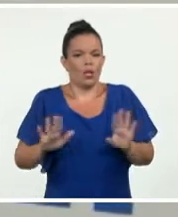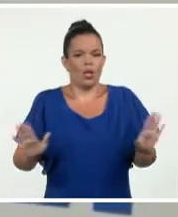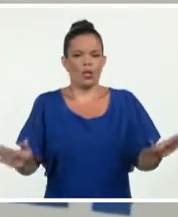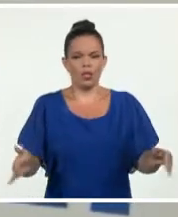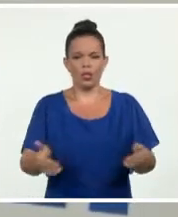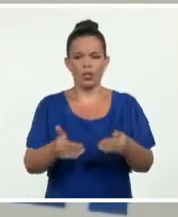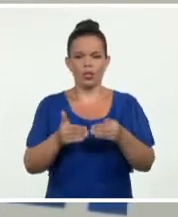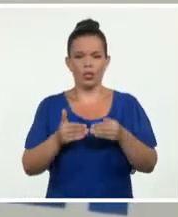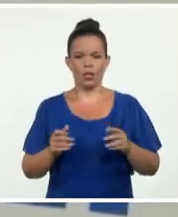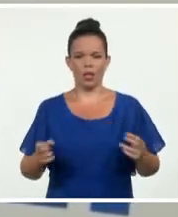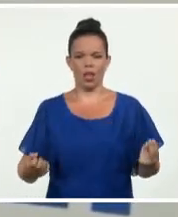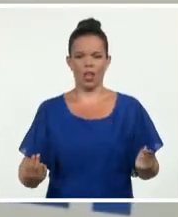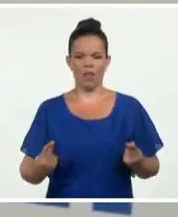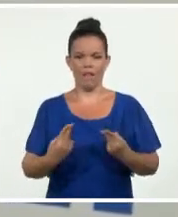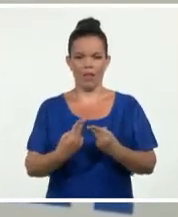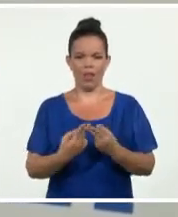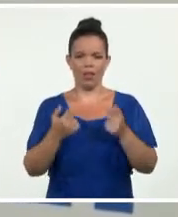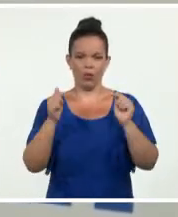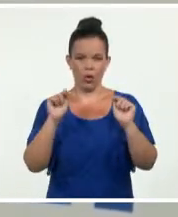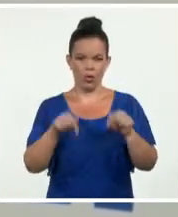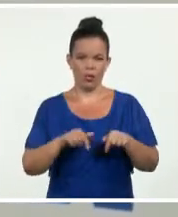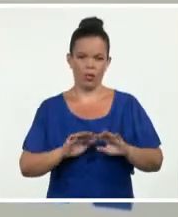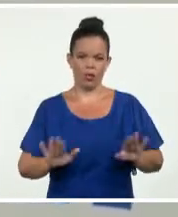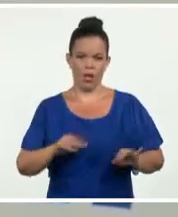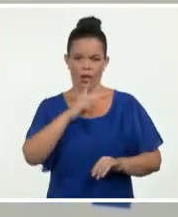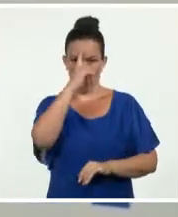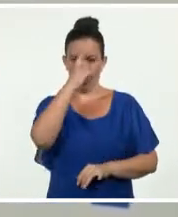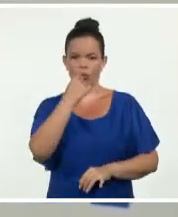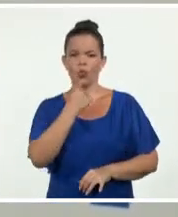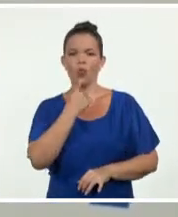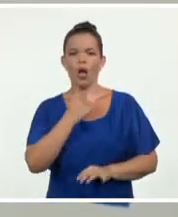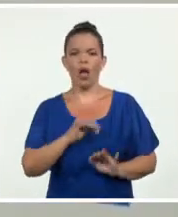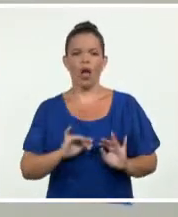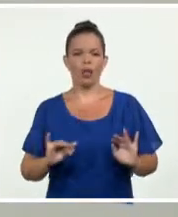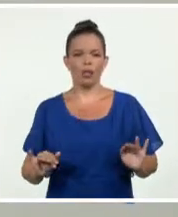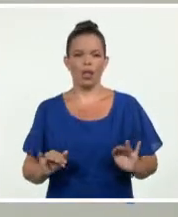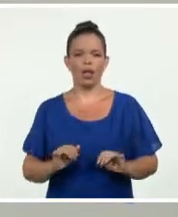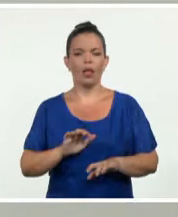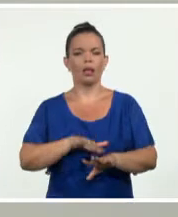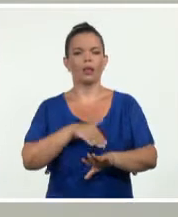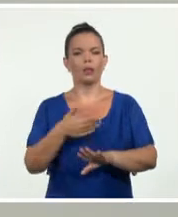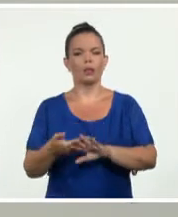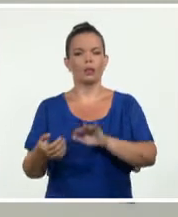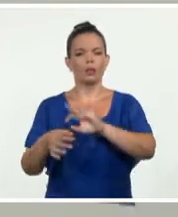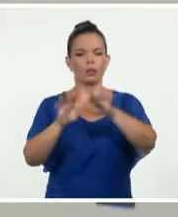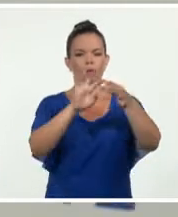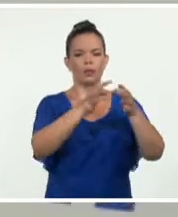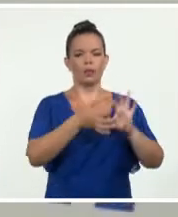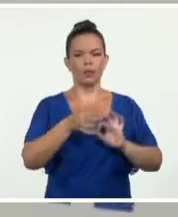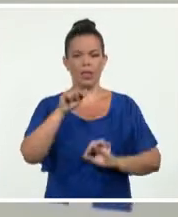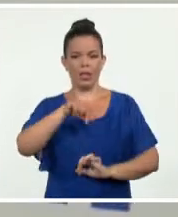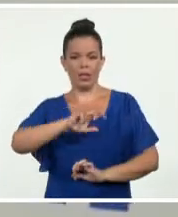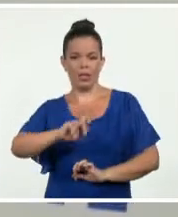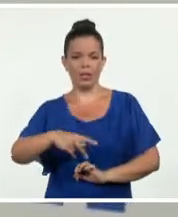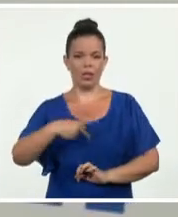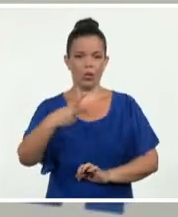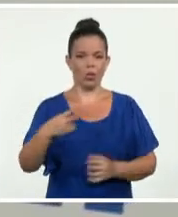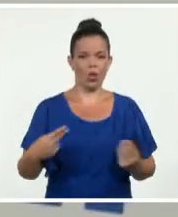por acá, por tierras europeas. Luego de la Olimpiada, bueno, este es el segundo torneo que